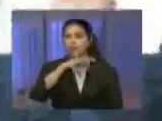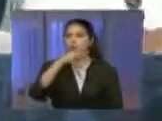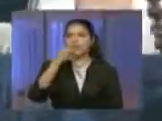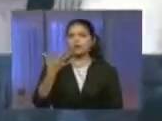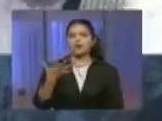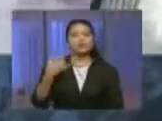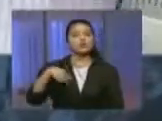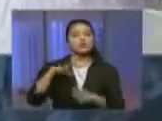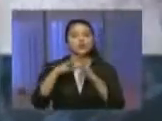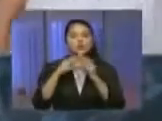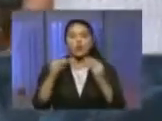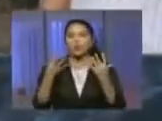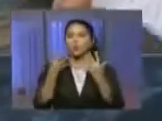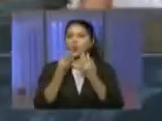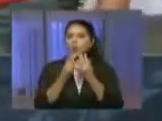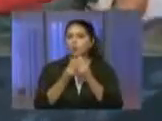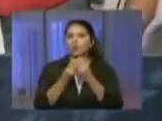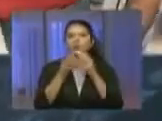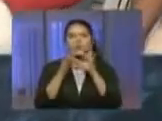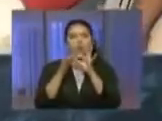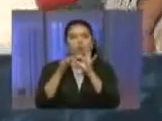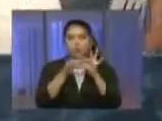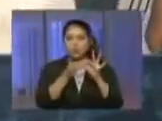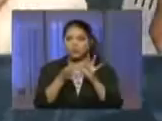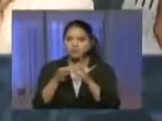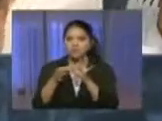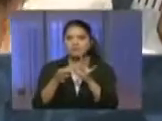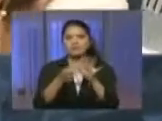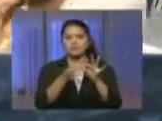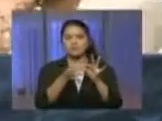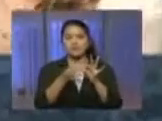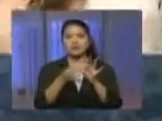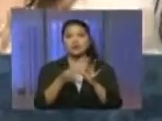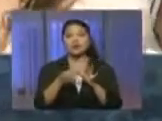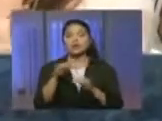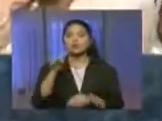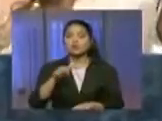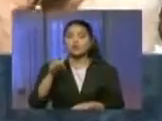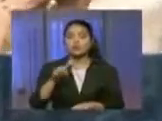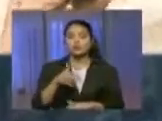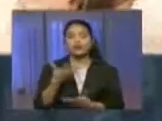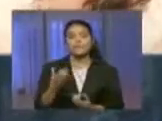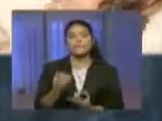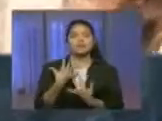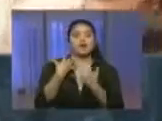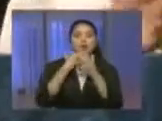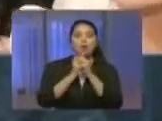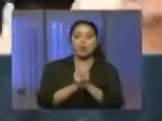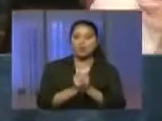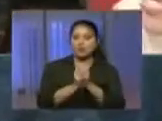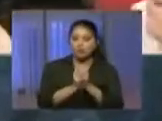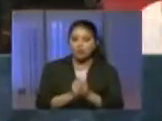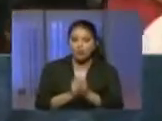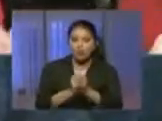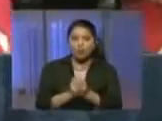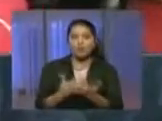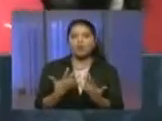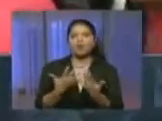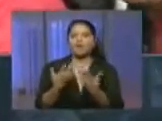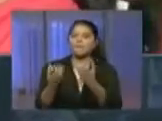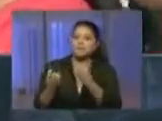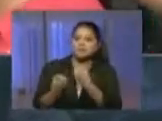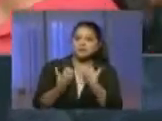todas unidas unidas yo recibo estas oraciones de